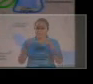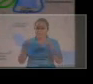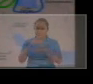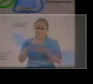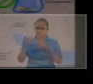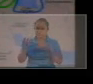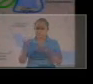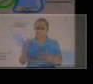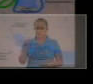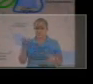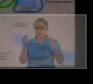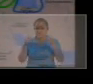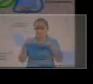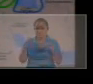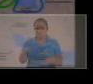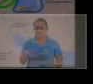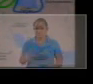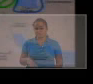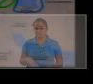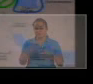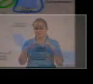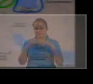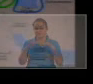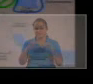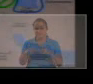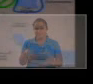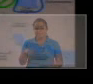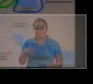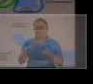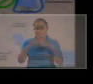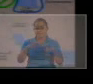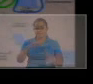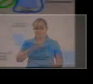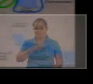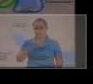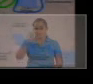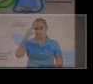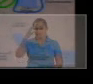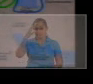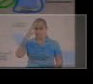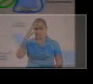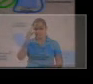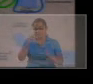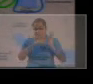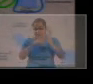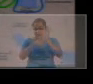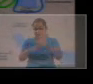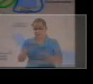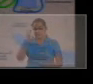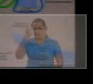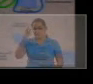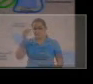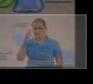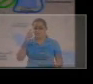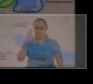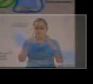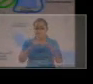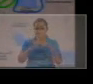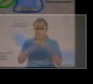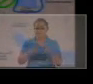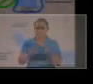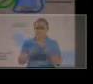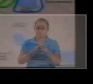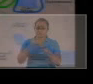considero dominar el tema, pero le quiero exponer lo que yo más o menos he logrado entender y la relación que yo encuentro con la profecía contra